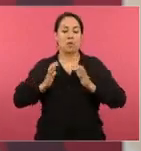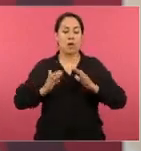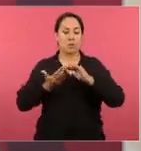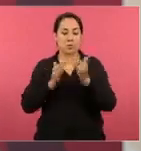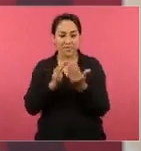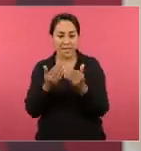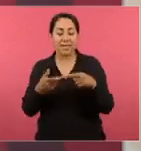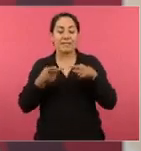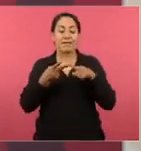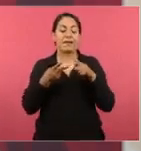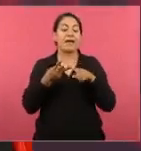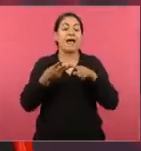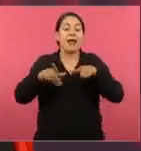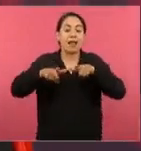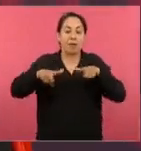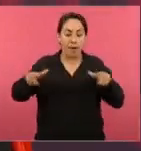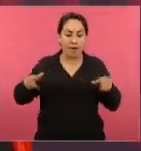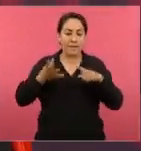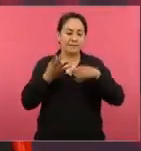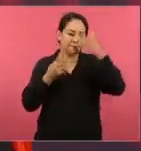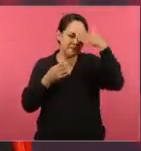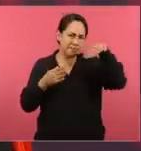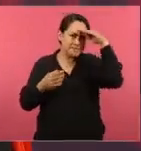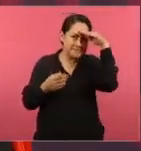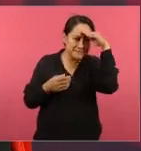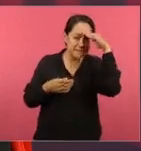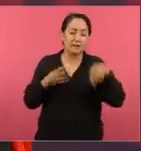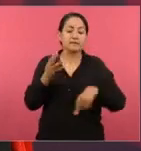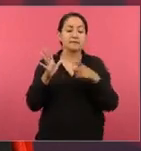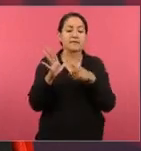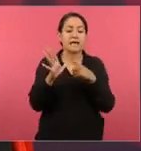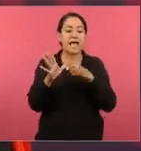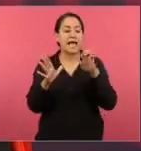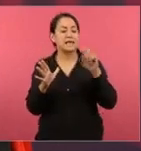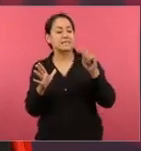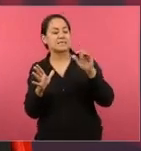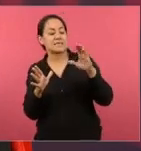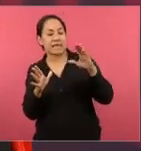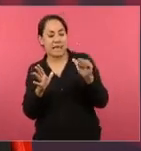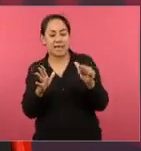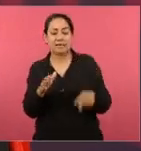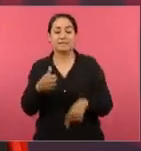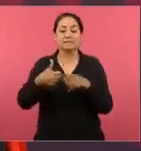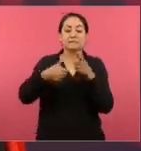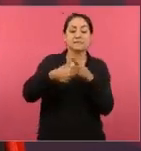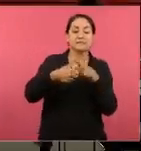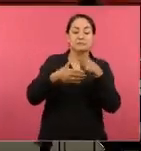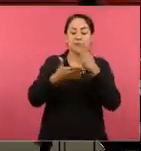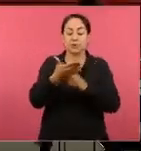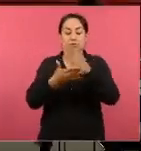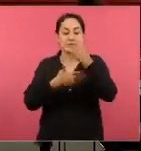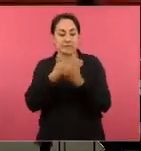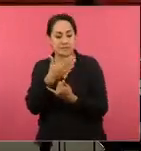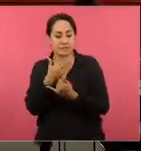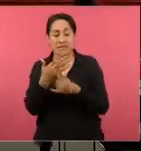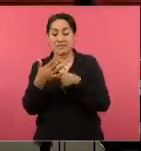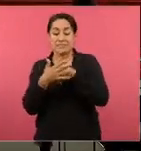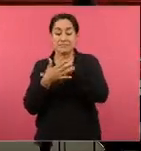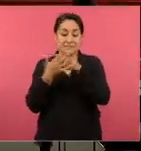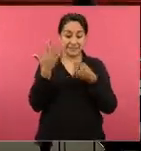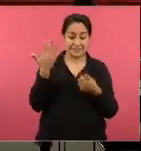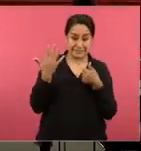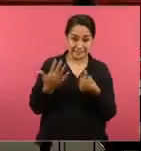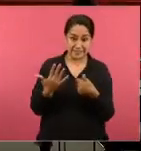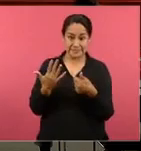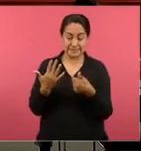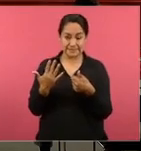saberes y pensamiento científico, ética, naturaleza y sociedades y libro de proyectos. Son esos 6.